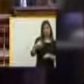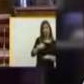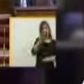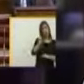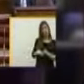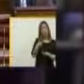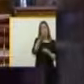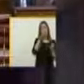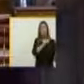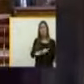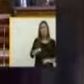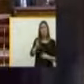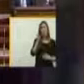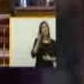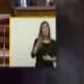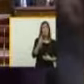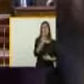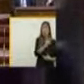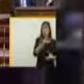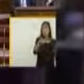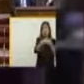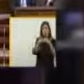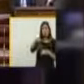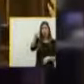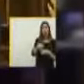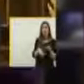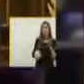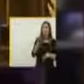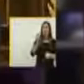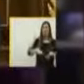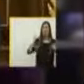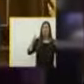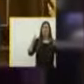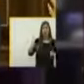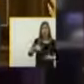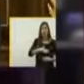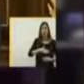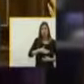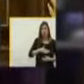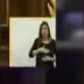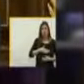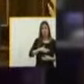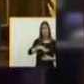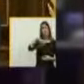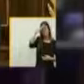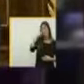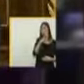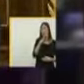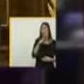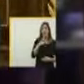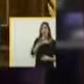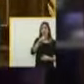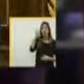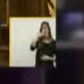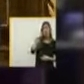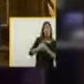outro tipo de discurso. Esa é a primeira cuestión que me chamou a atención, e a segunda, unha contradición, o que non pode ser reivindicar, ser